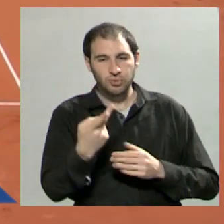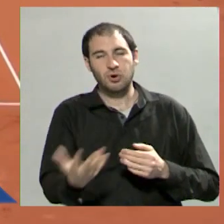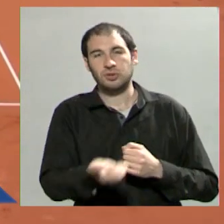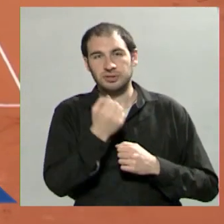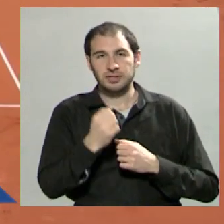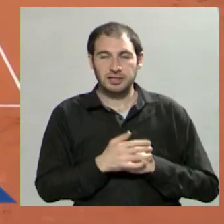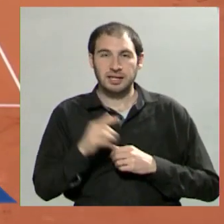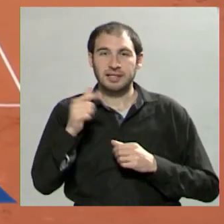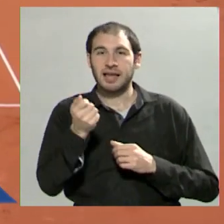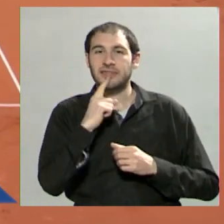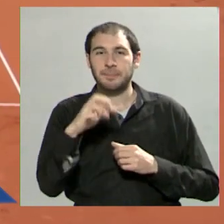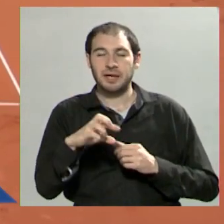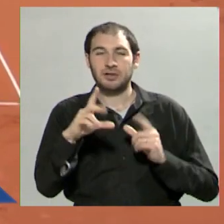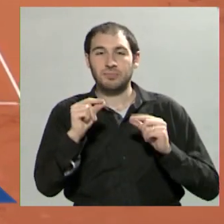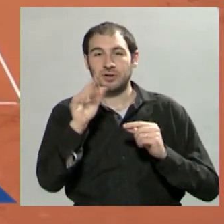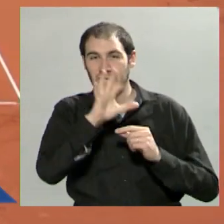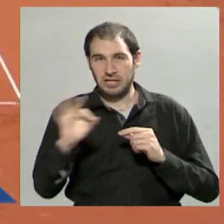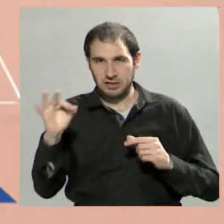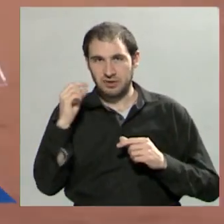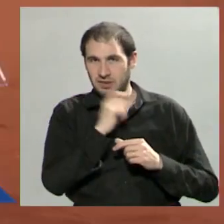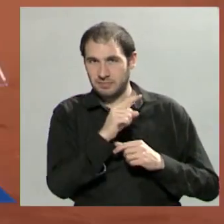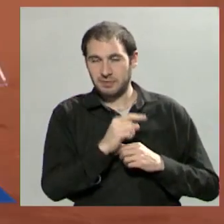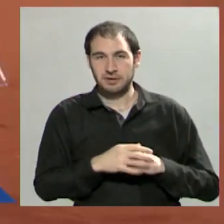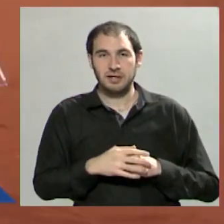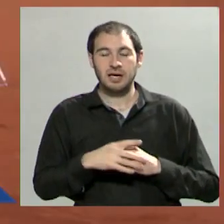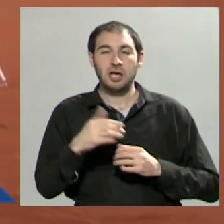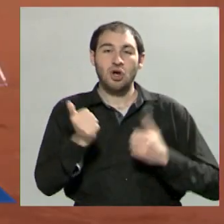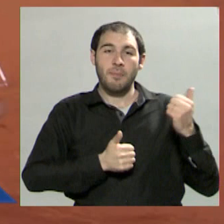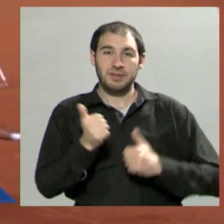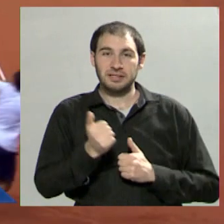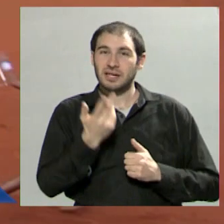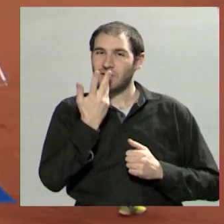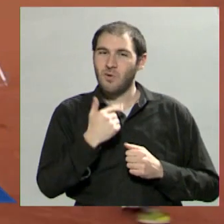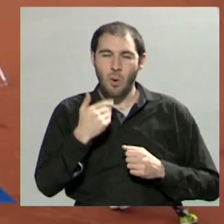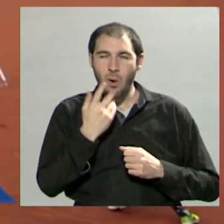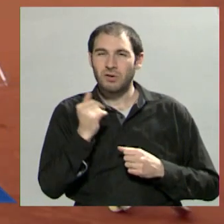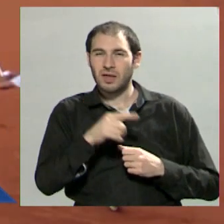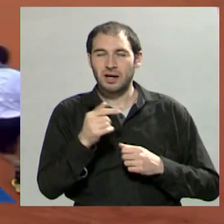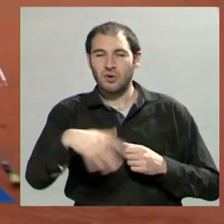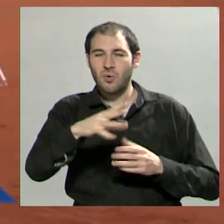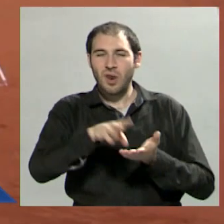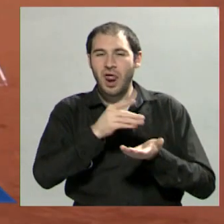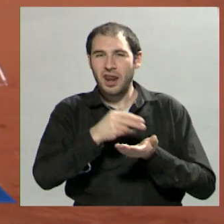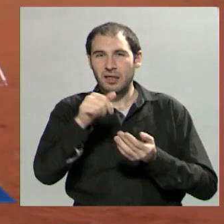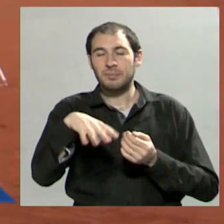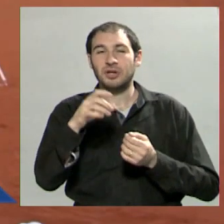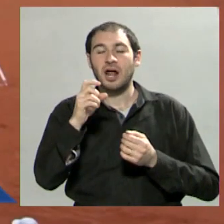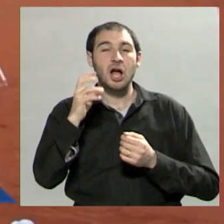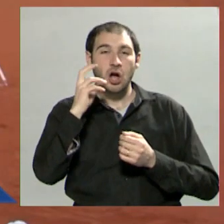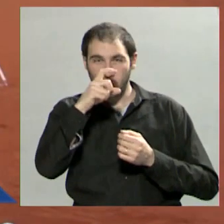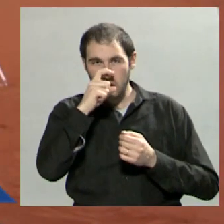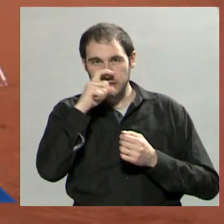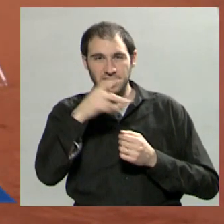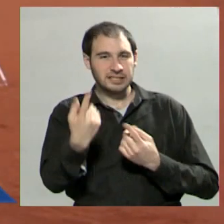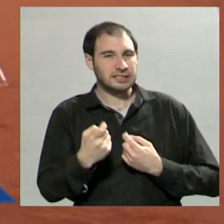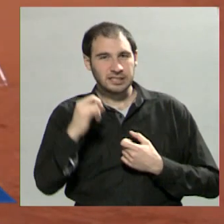carrera con este ATP 500 de Hamburgo. Un certamen que le gusta y mucho, que es en polvo de ladrillo y que el correntino de algún modo